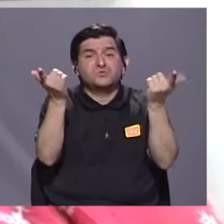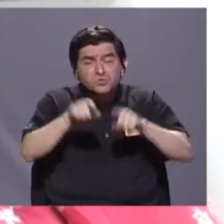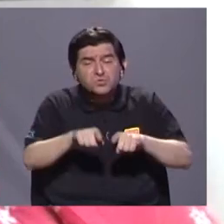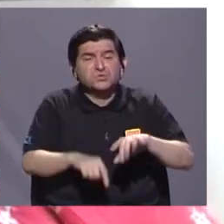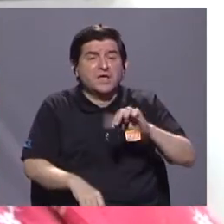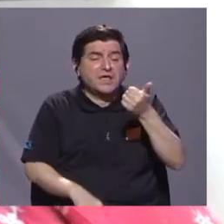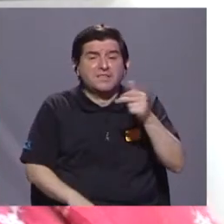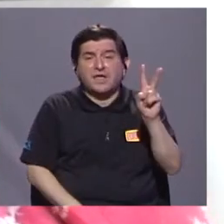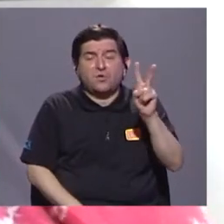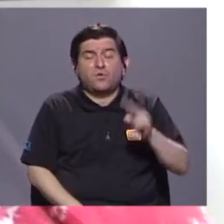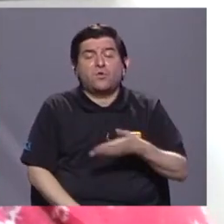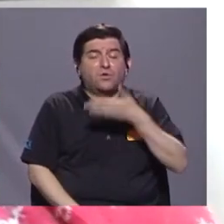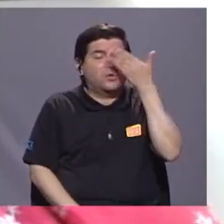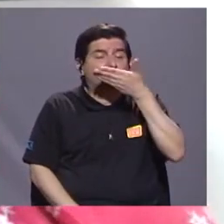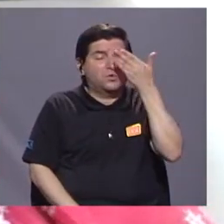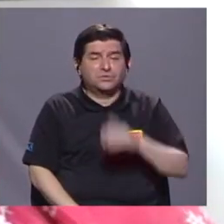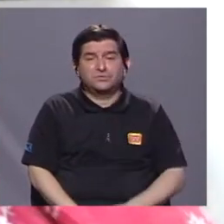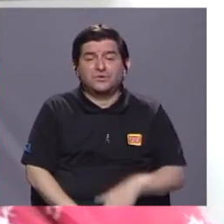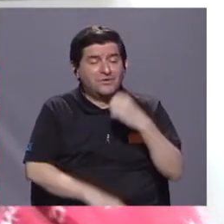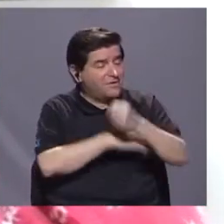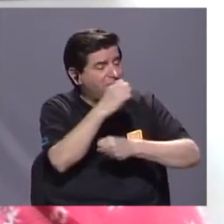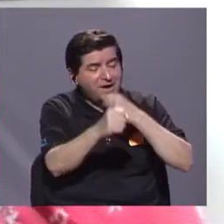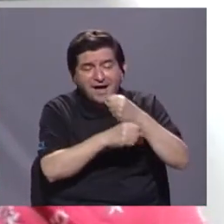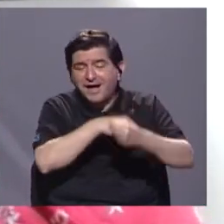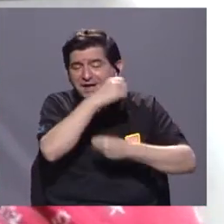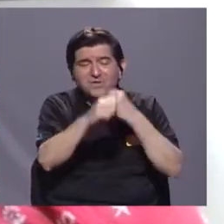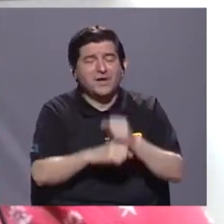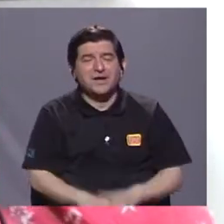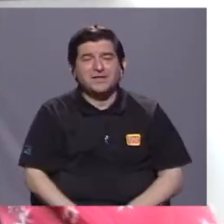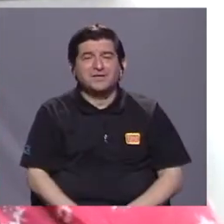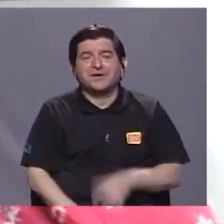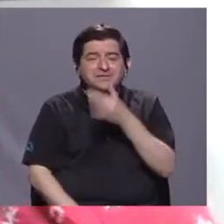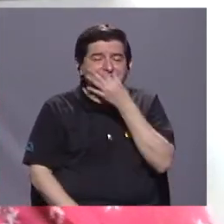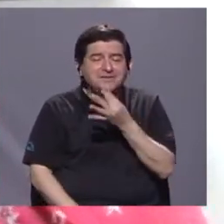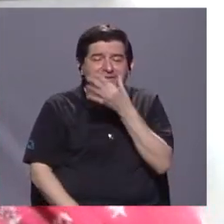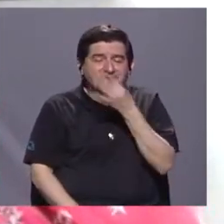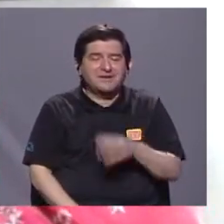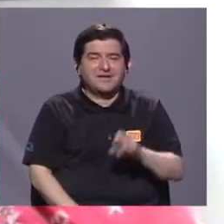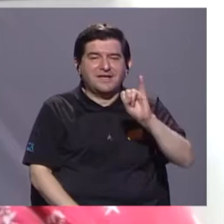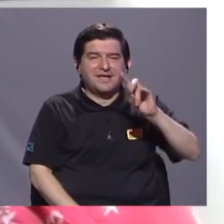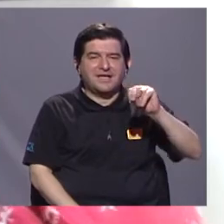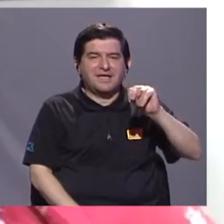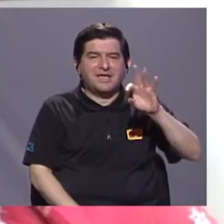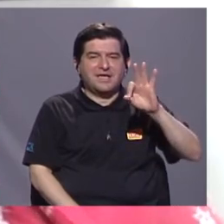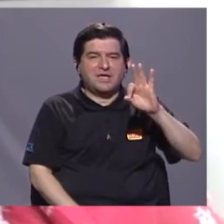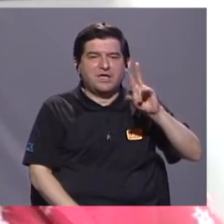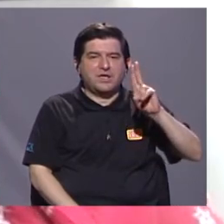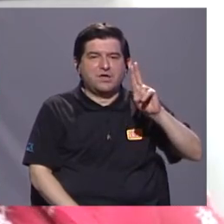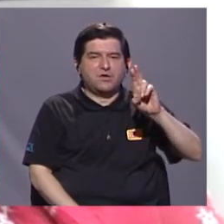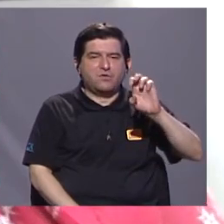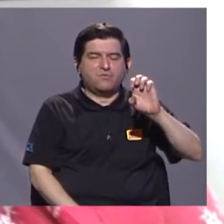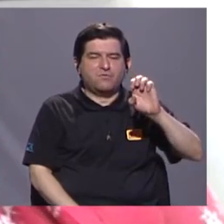con otro virus respiratorio todos los años que es el virus influenza el virus influenza también va acumulando mutaciones va cambiando